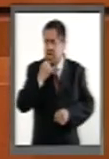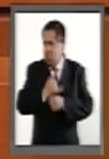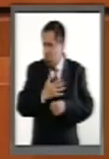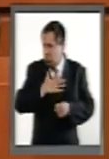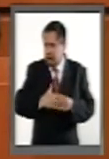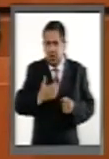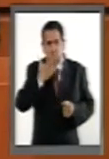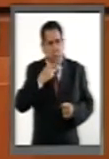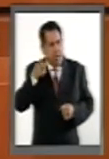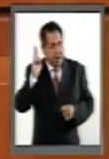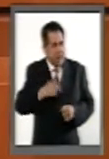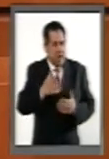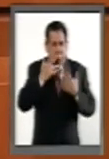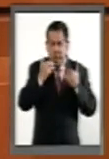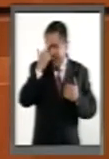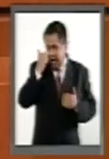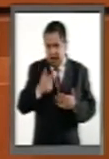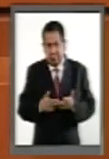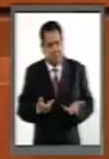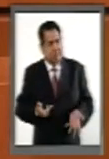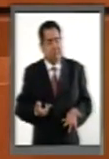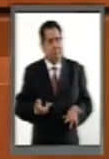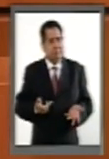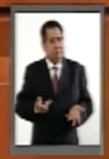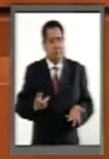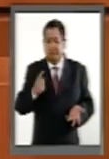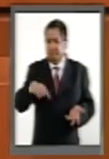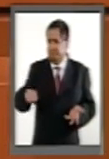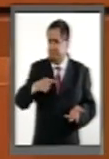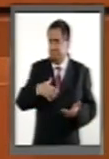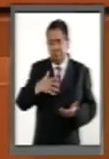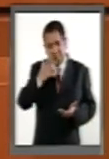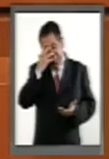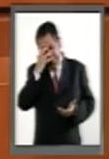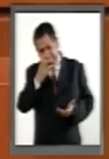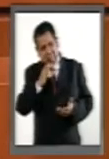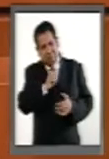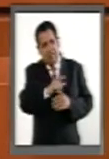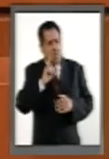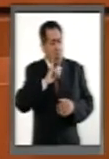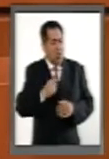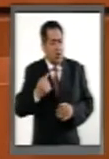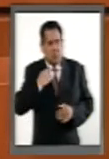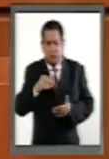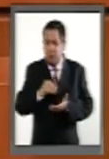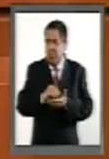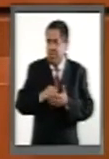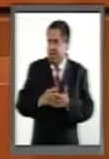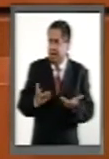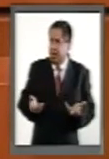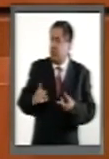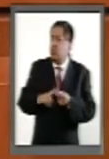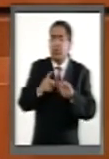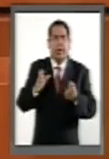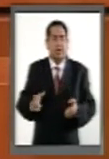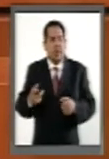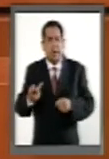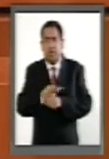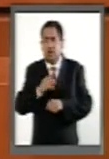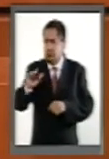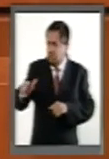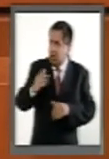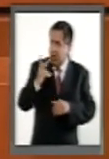justicia. Y la modalidad de violencia feminicida simplemente nunca es